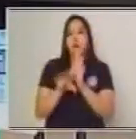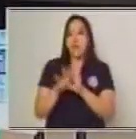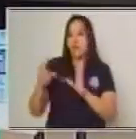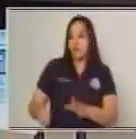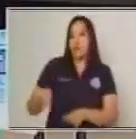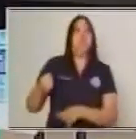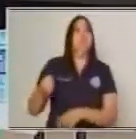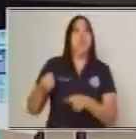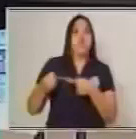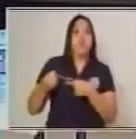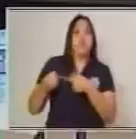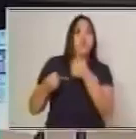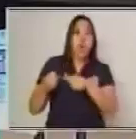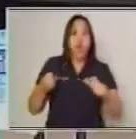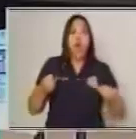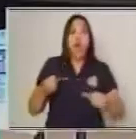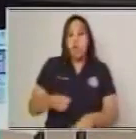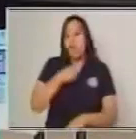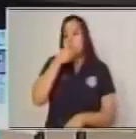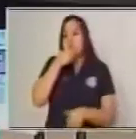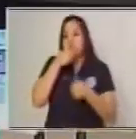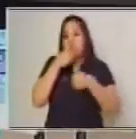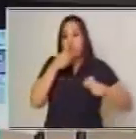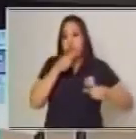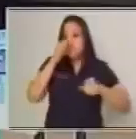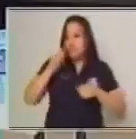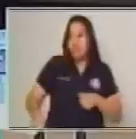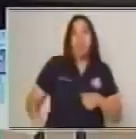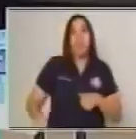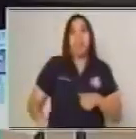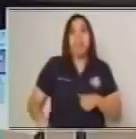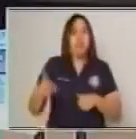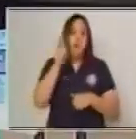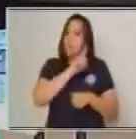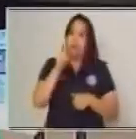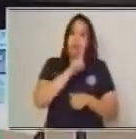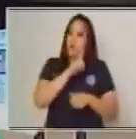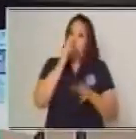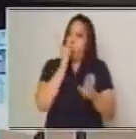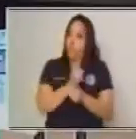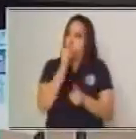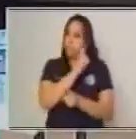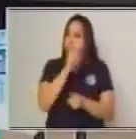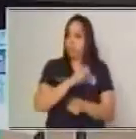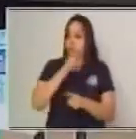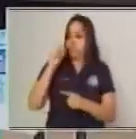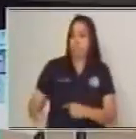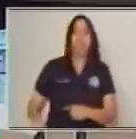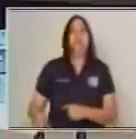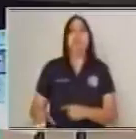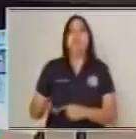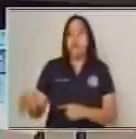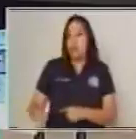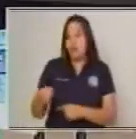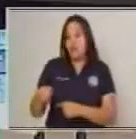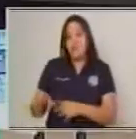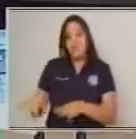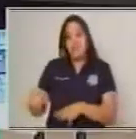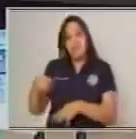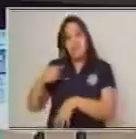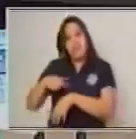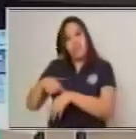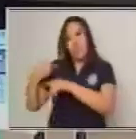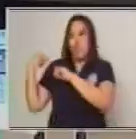tomo agua gaseosa en una bolsa y la dejo tirada, que por cierto no es correcto, vamos a poder ver cómo con el